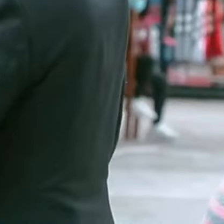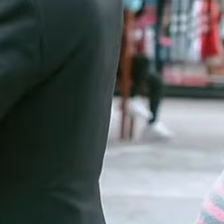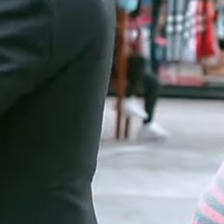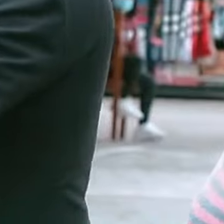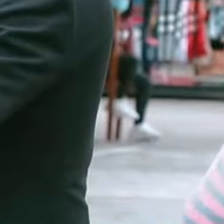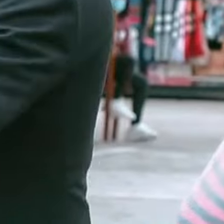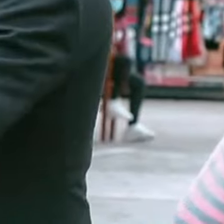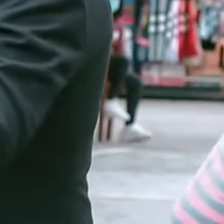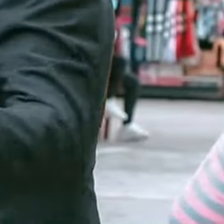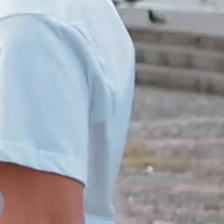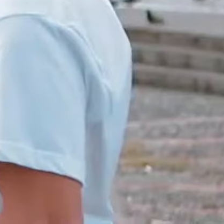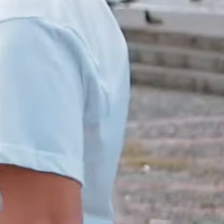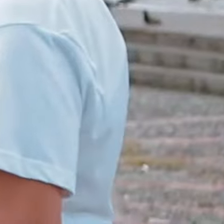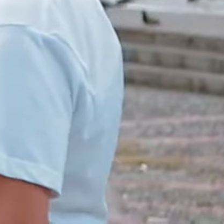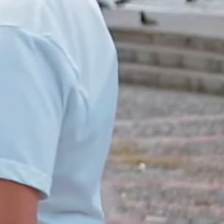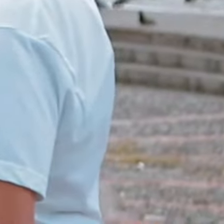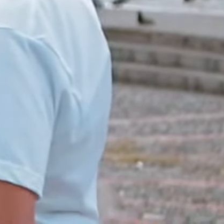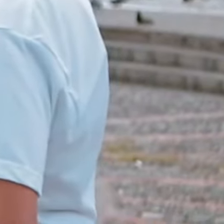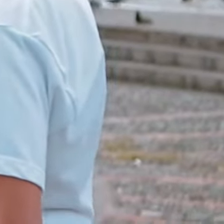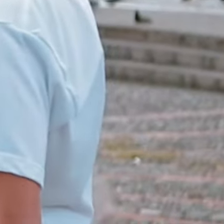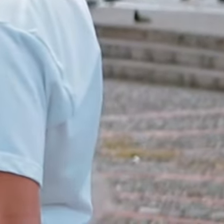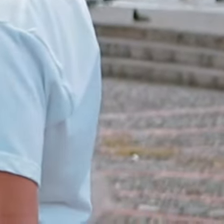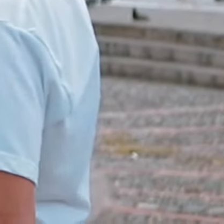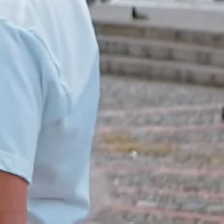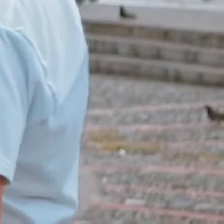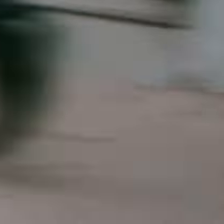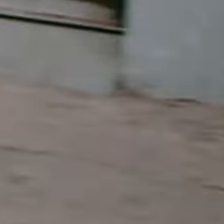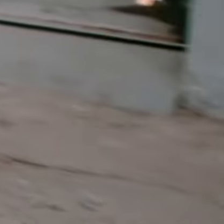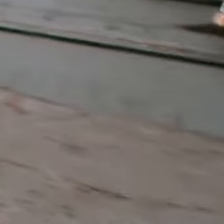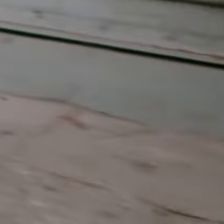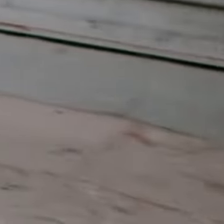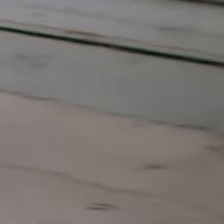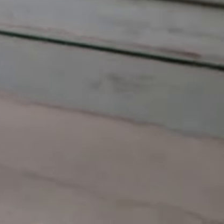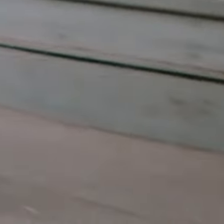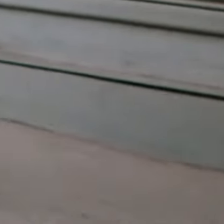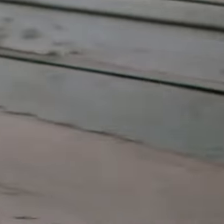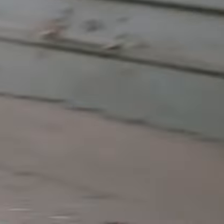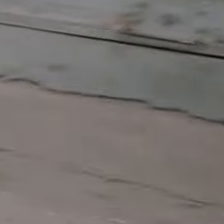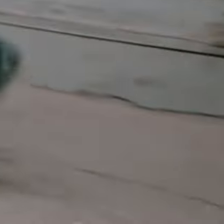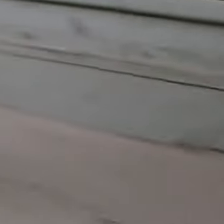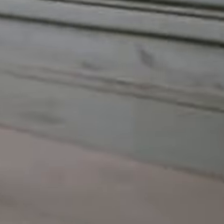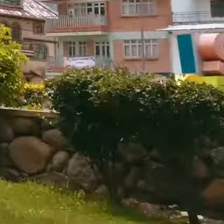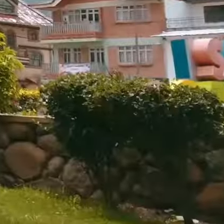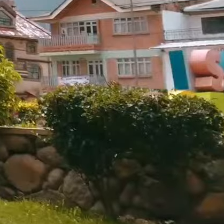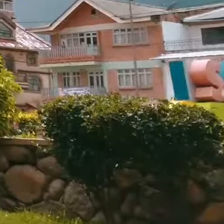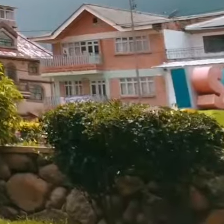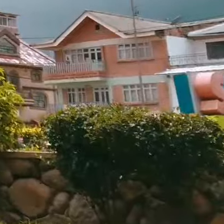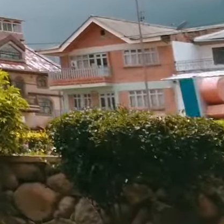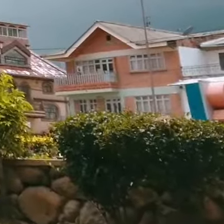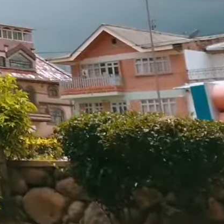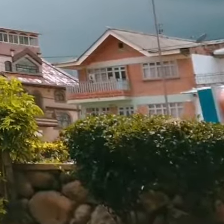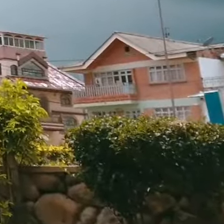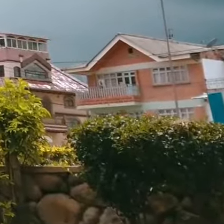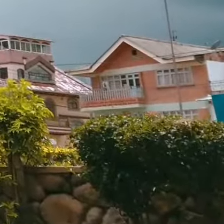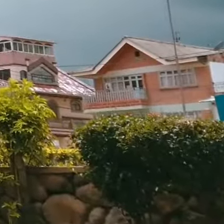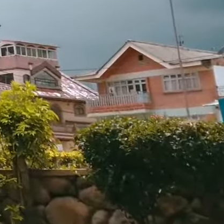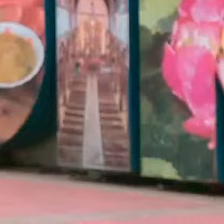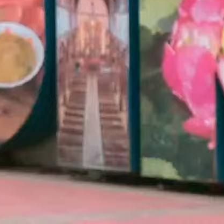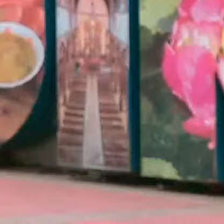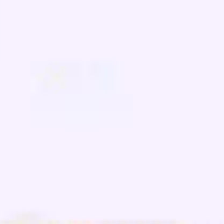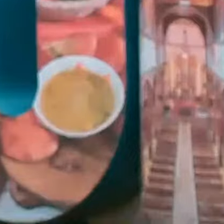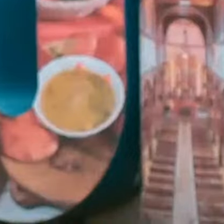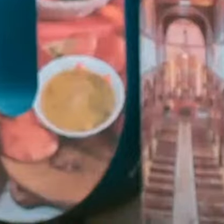para tener una respuesta. La convertimos en compromisos cumplidos. Nosotros como periodistas y nuestras autoridades nos